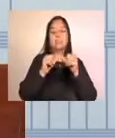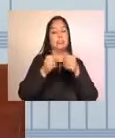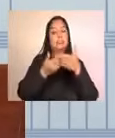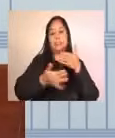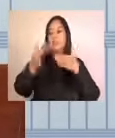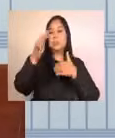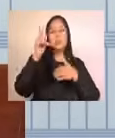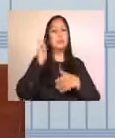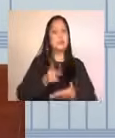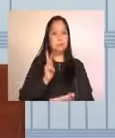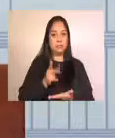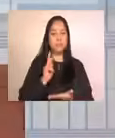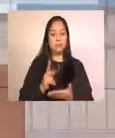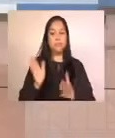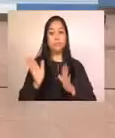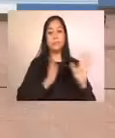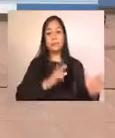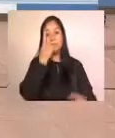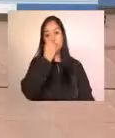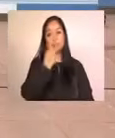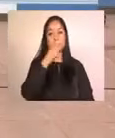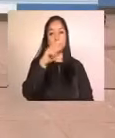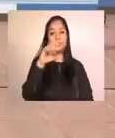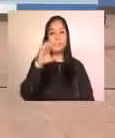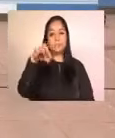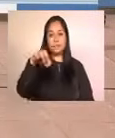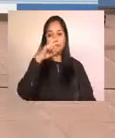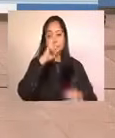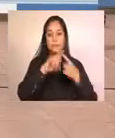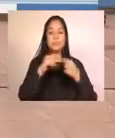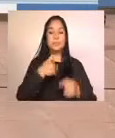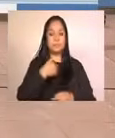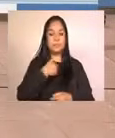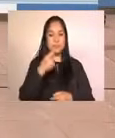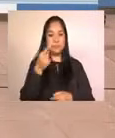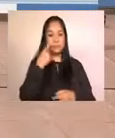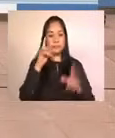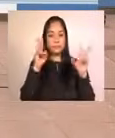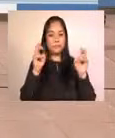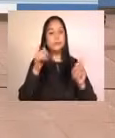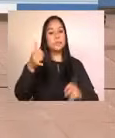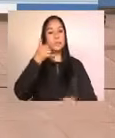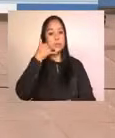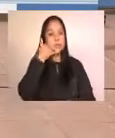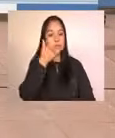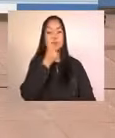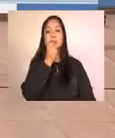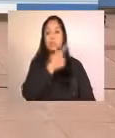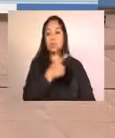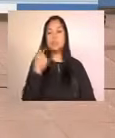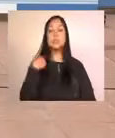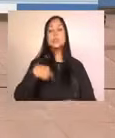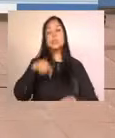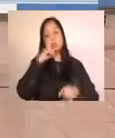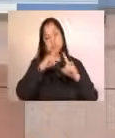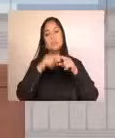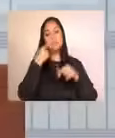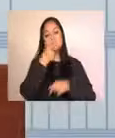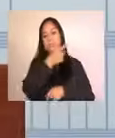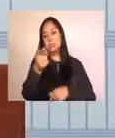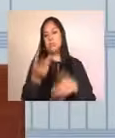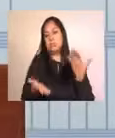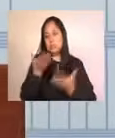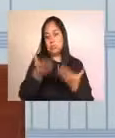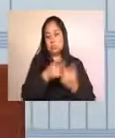SEP está por lanzar una línea de denuncias para recibir cualquier información respecto a posibles casos de